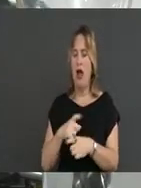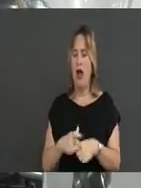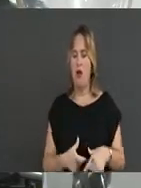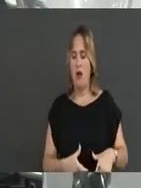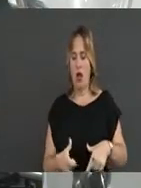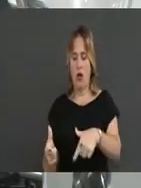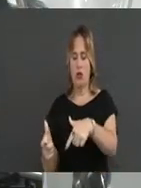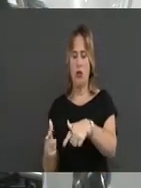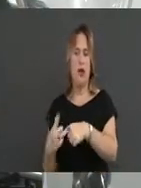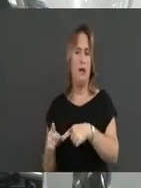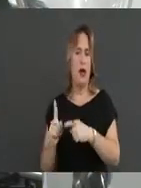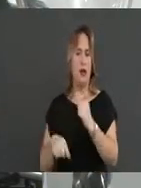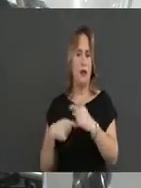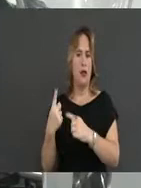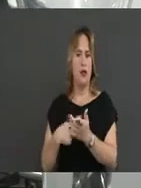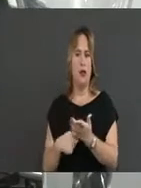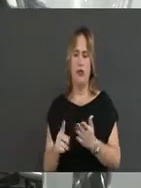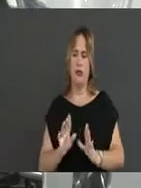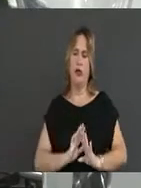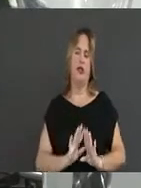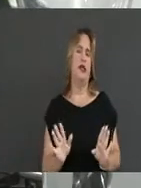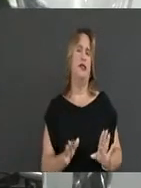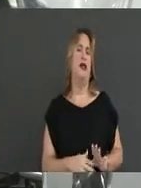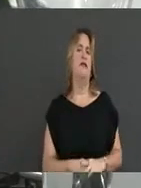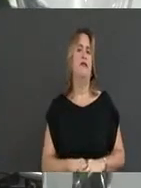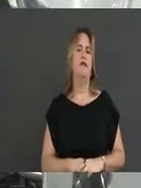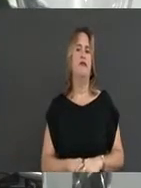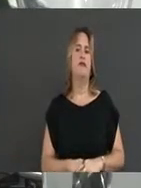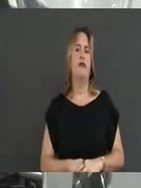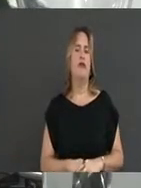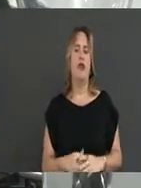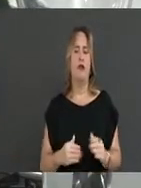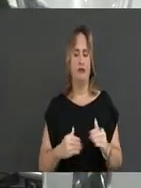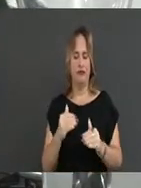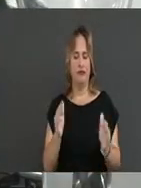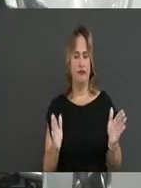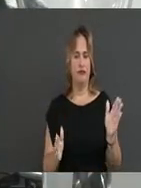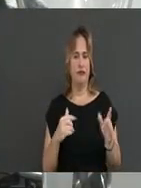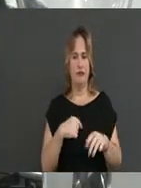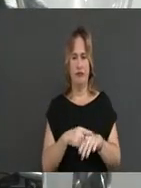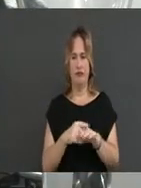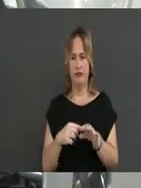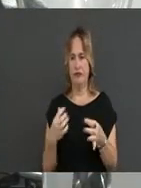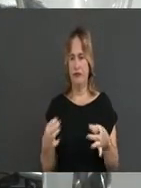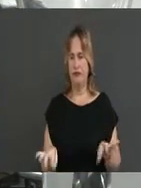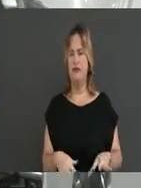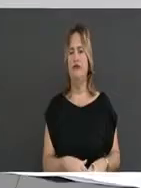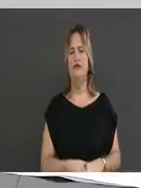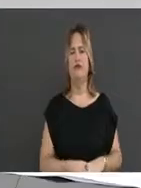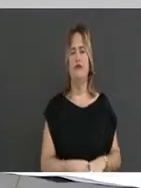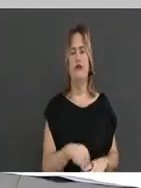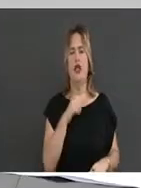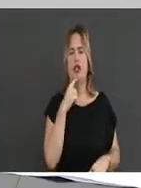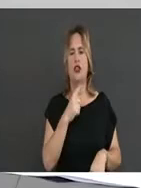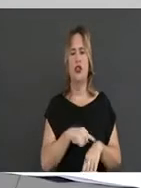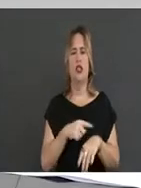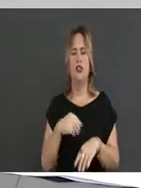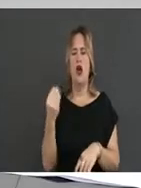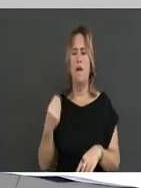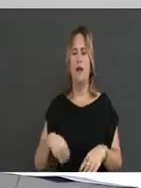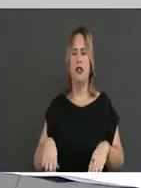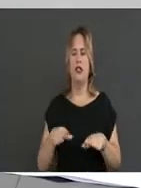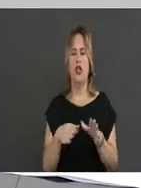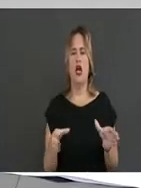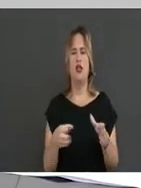conductora para que en la próxima semana ya el ciclo llegue a su normalidad. Entonces tenemos zonas beneficiadas con los